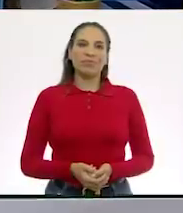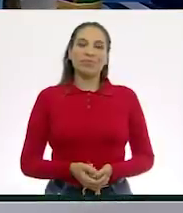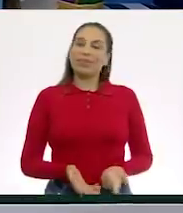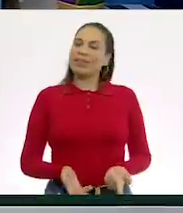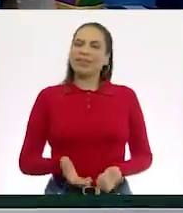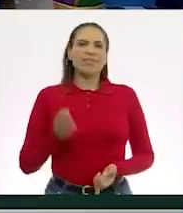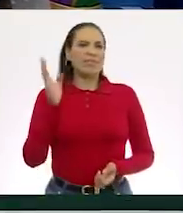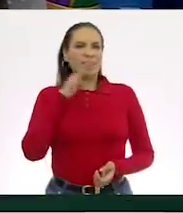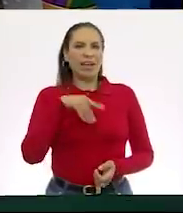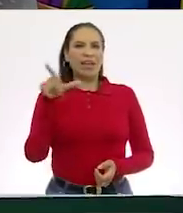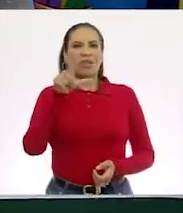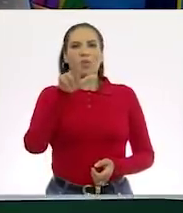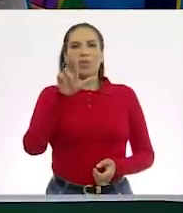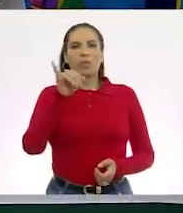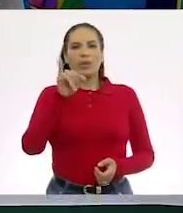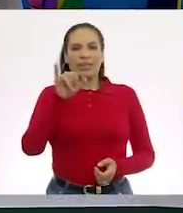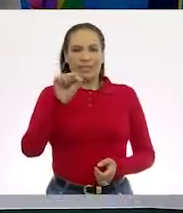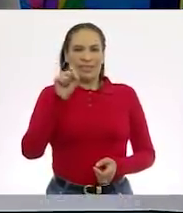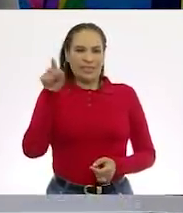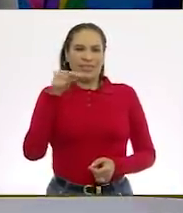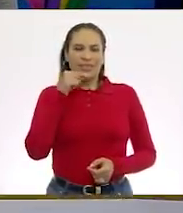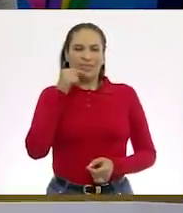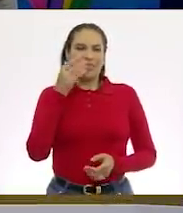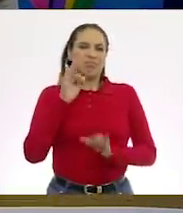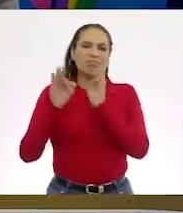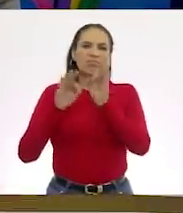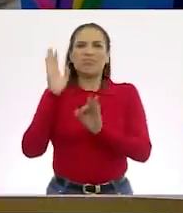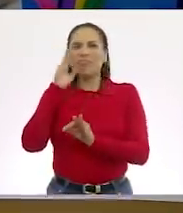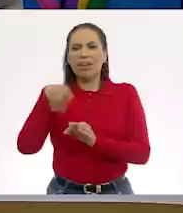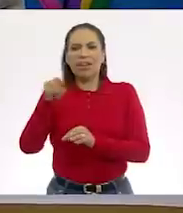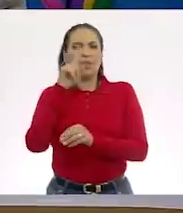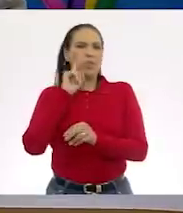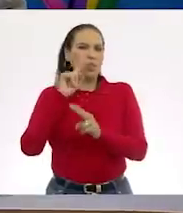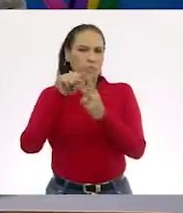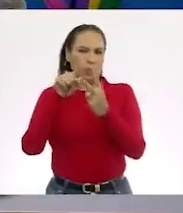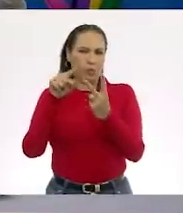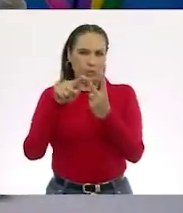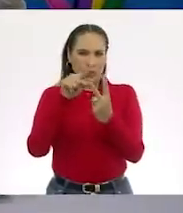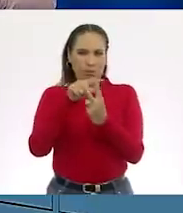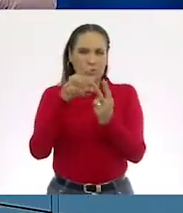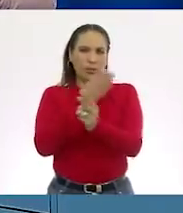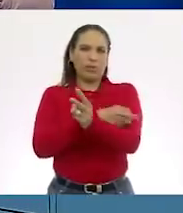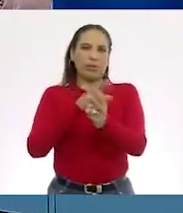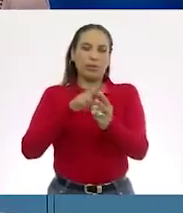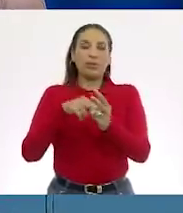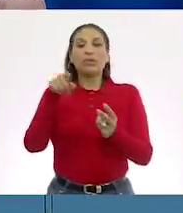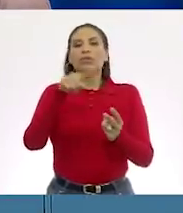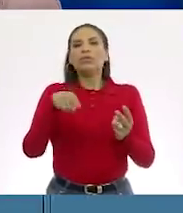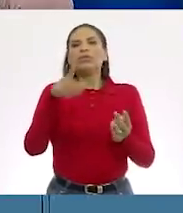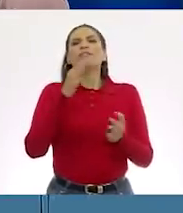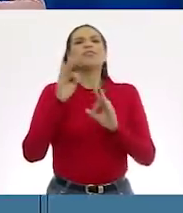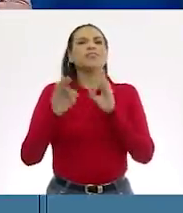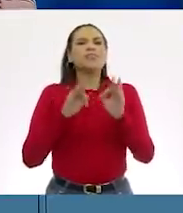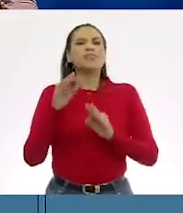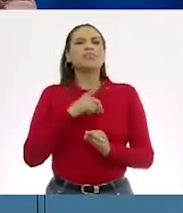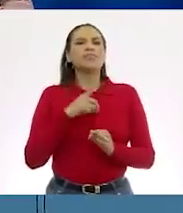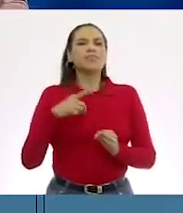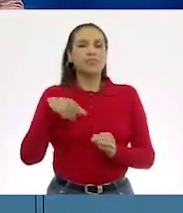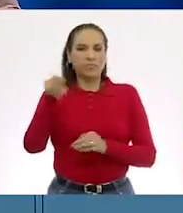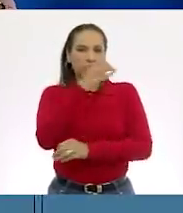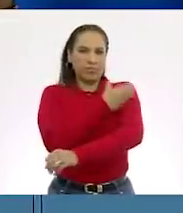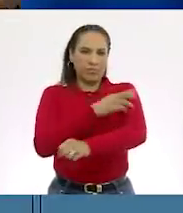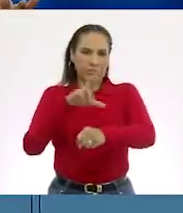Qué mal. Luis, sin darse cuenta, estaba tratando mal a sus compañeras. ¿Y a ustedes? ¿Qué trato deben de dar a